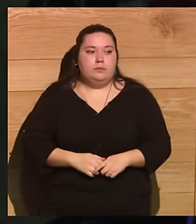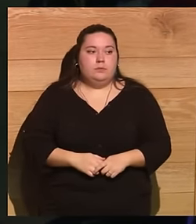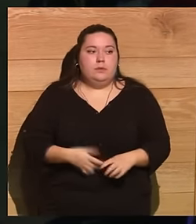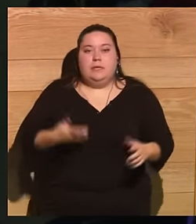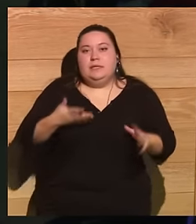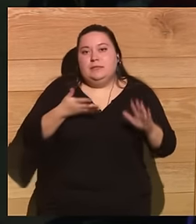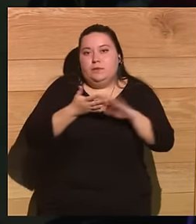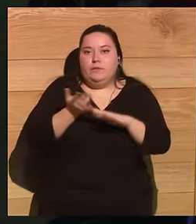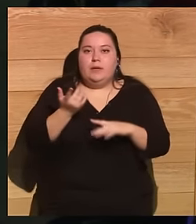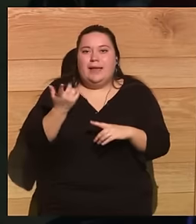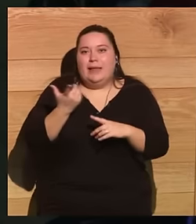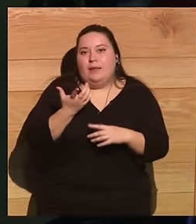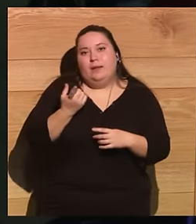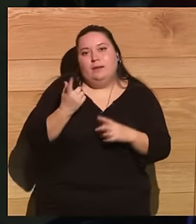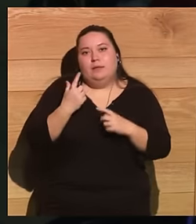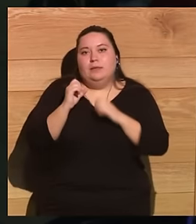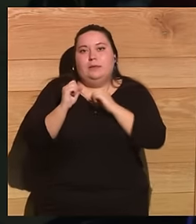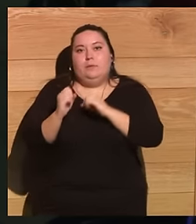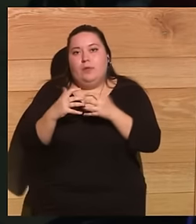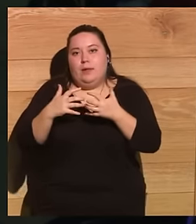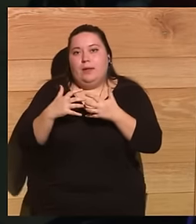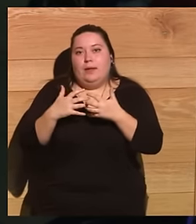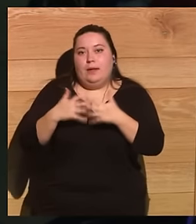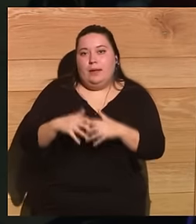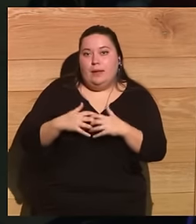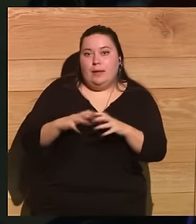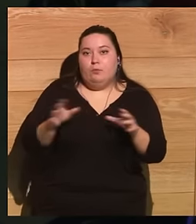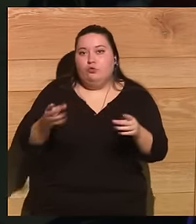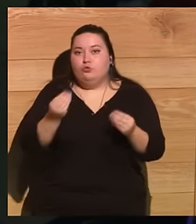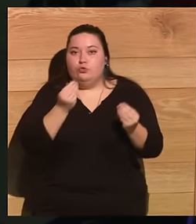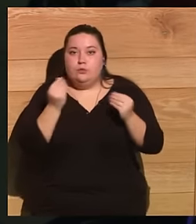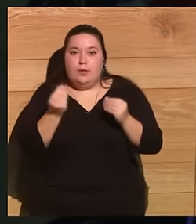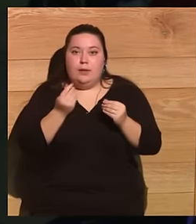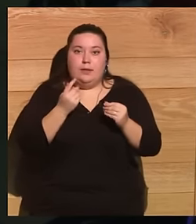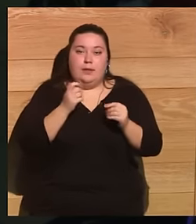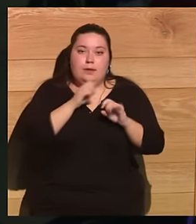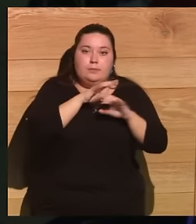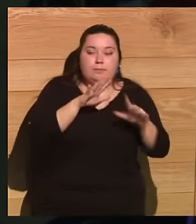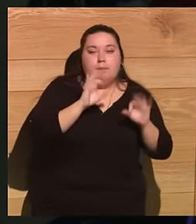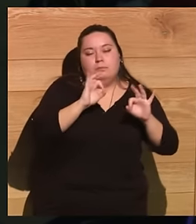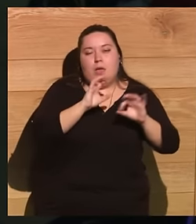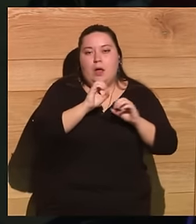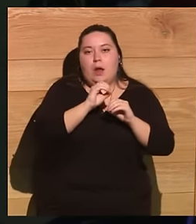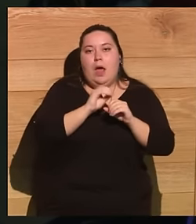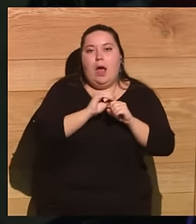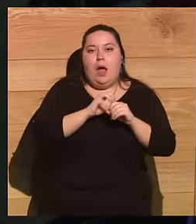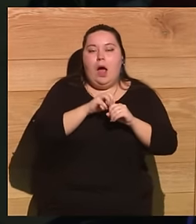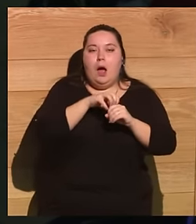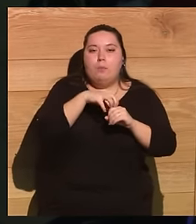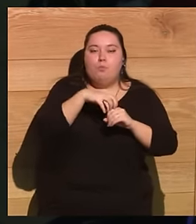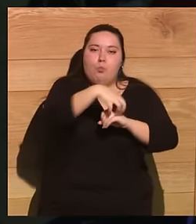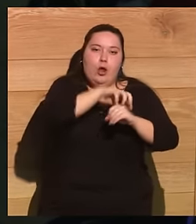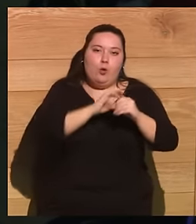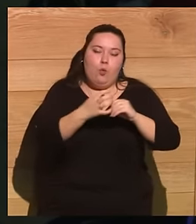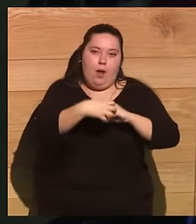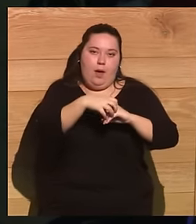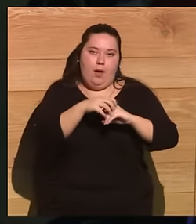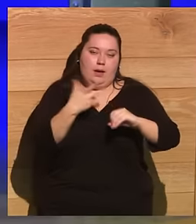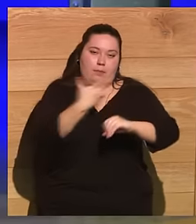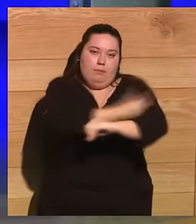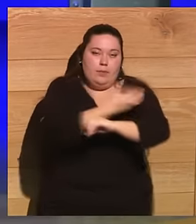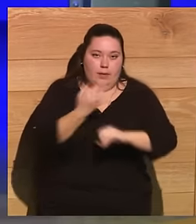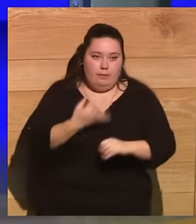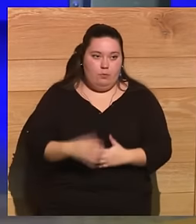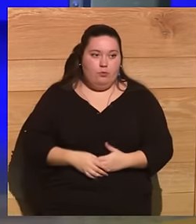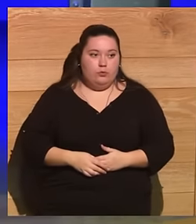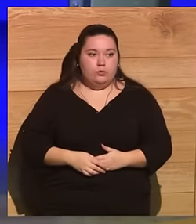dependíamos de todos estos equipos y sustancias radioactivas para crear la molécula que teníamos que inyectar. Y seguimos